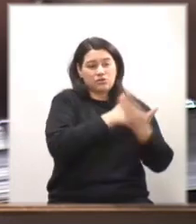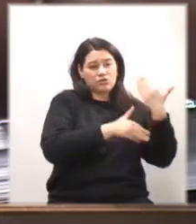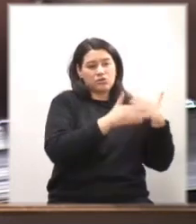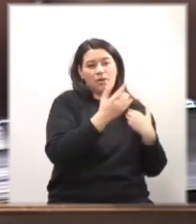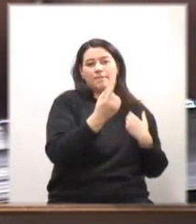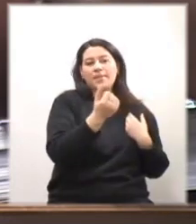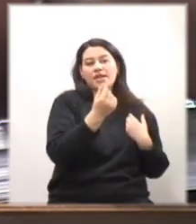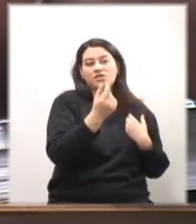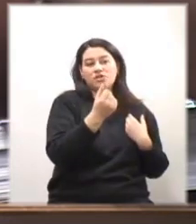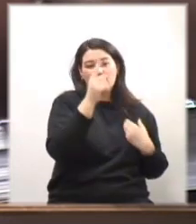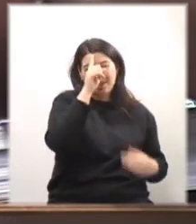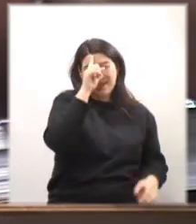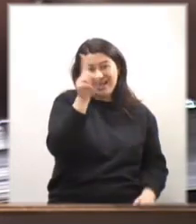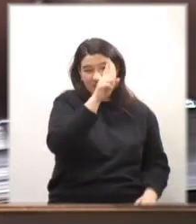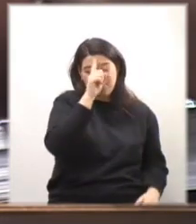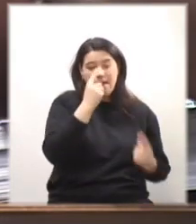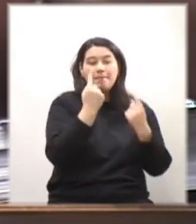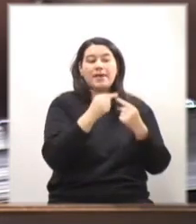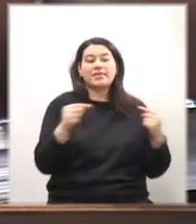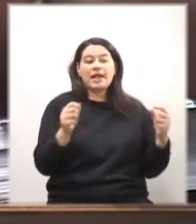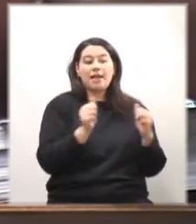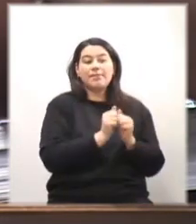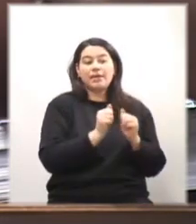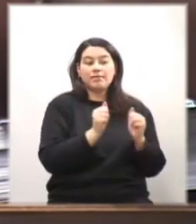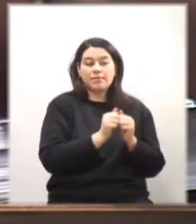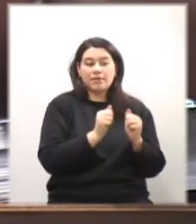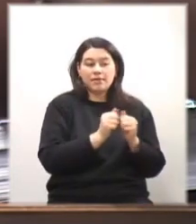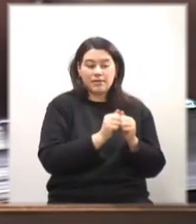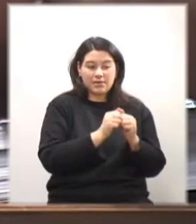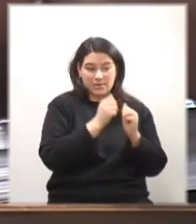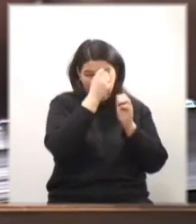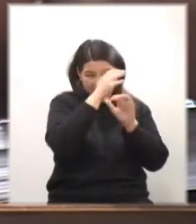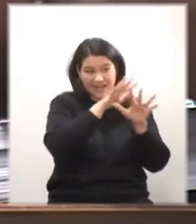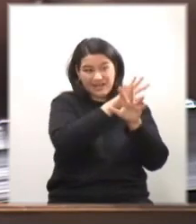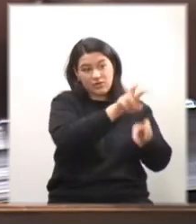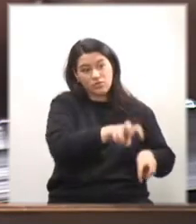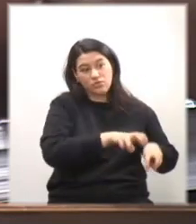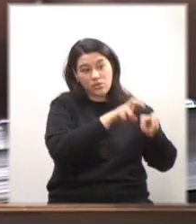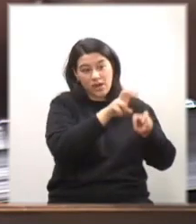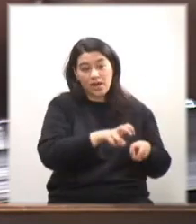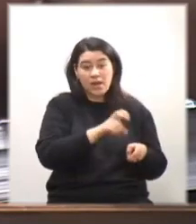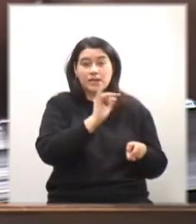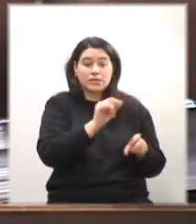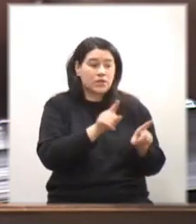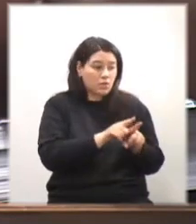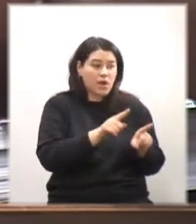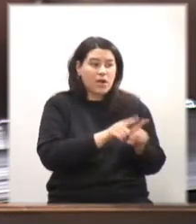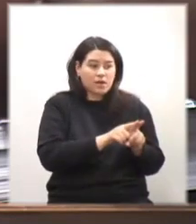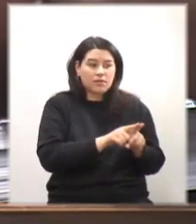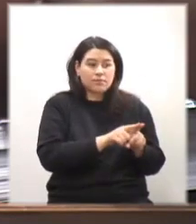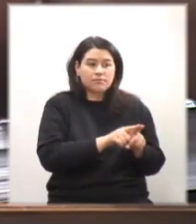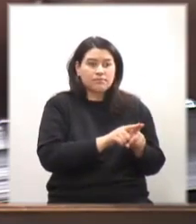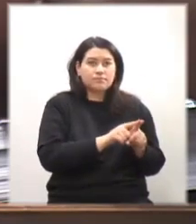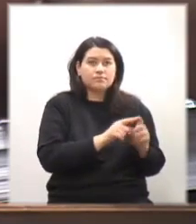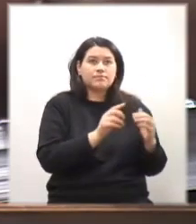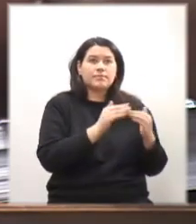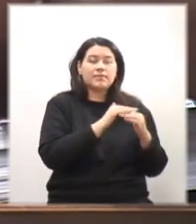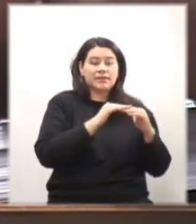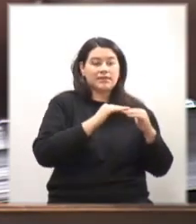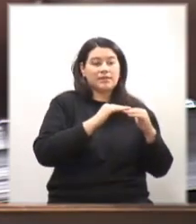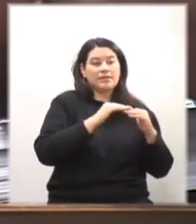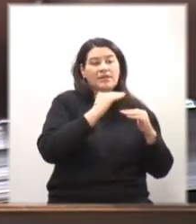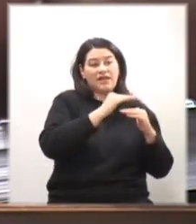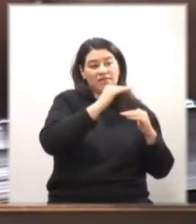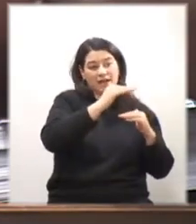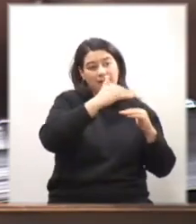precios internacionales de las materias primas agrícolas, los cuales a pesar de ello continúan con niveles superiores